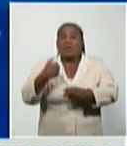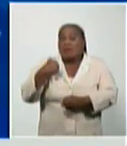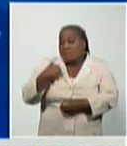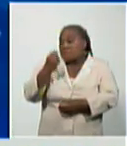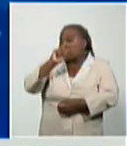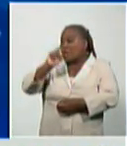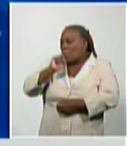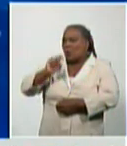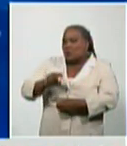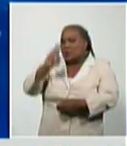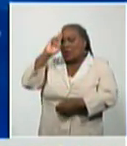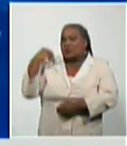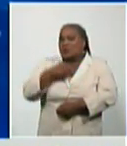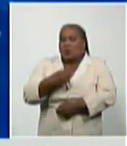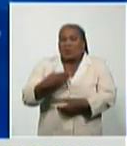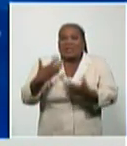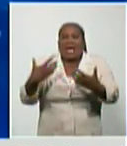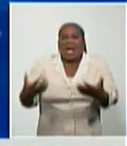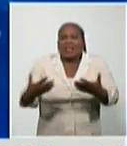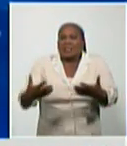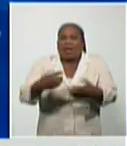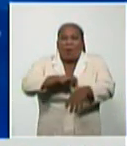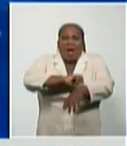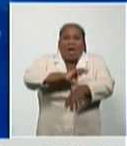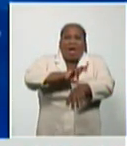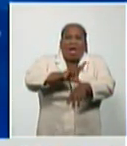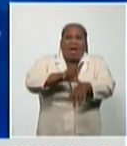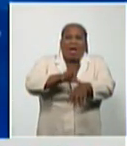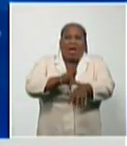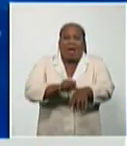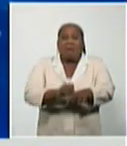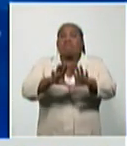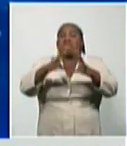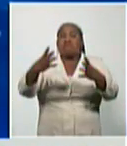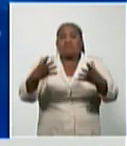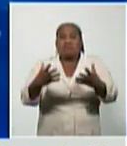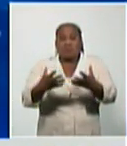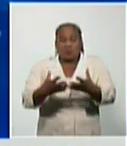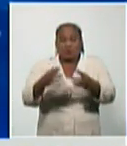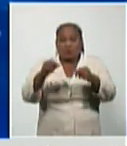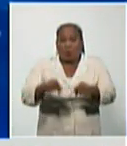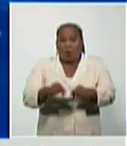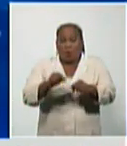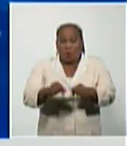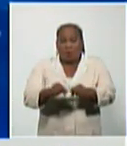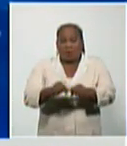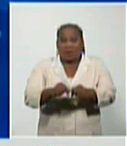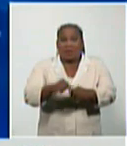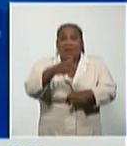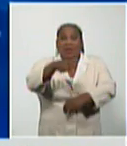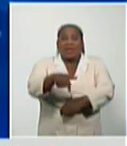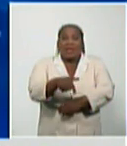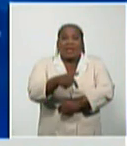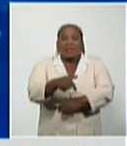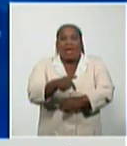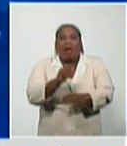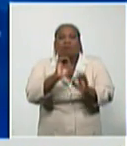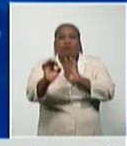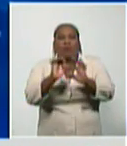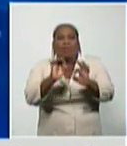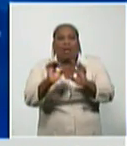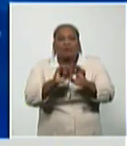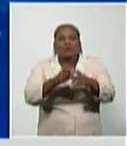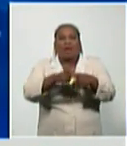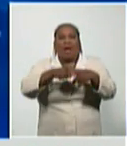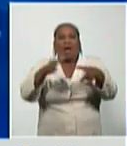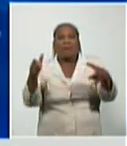cifras, no? Porque también el mundo vive hoy una inmunización más amplia en el caso de algunas